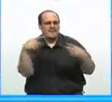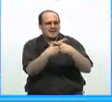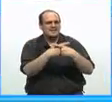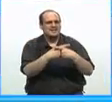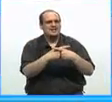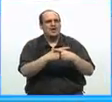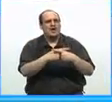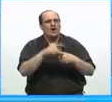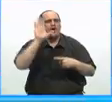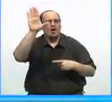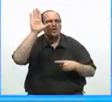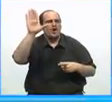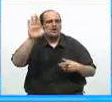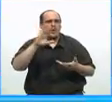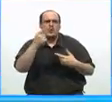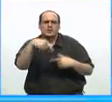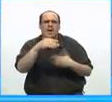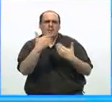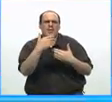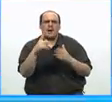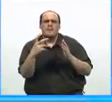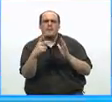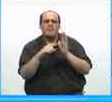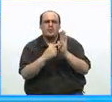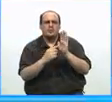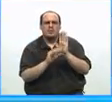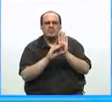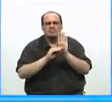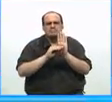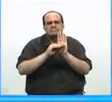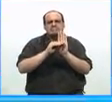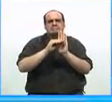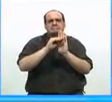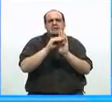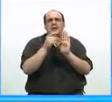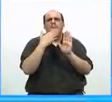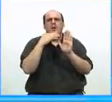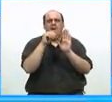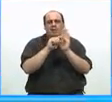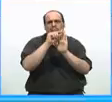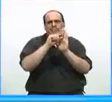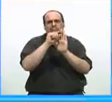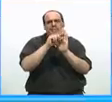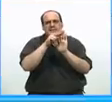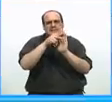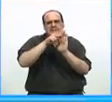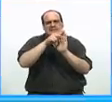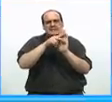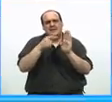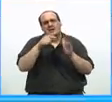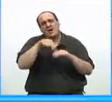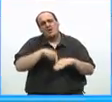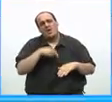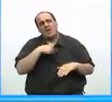se podía achicar una buena cantidad de unidades y esa Victoria del conjunto cice independientemente de lo de Godoy Cruz hace parecer que quede